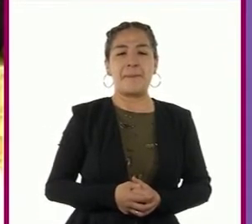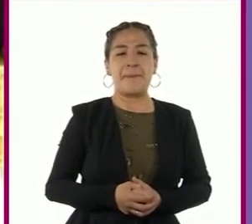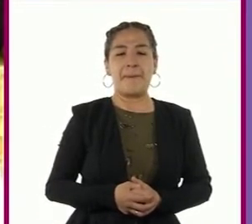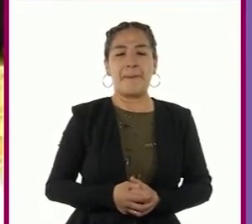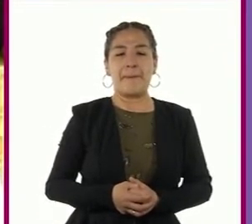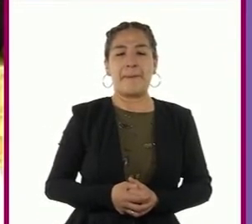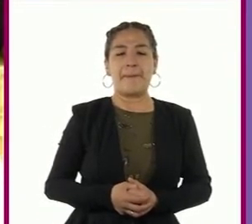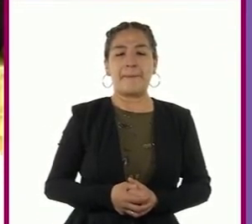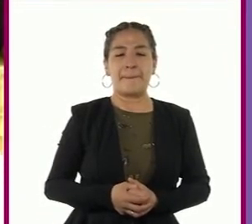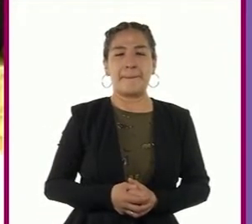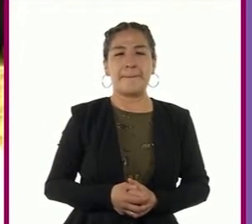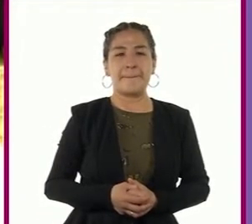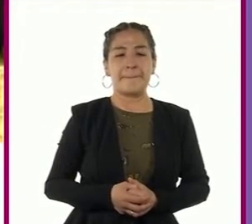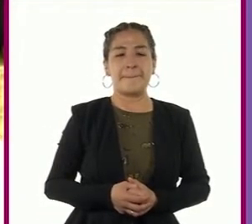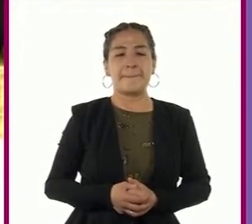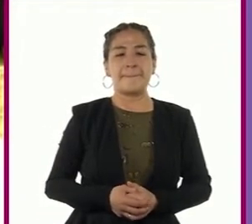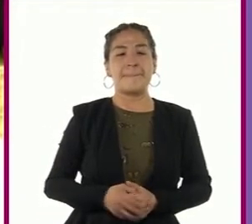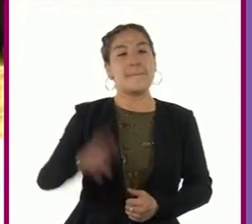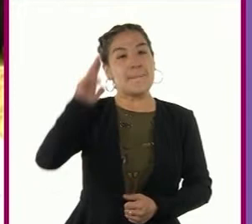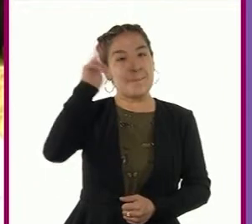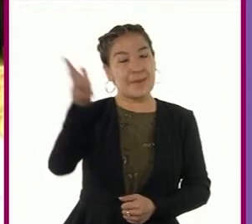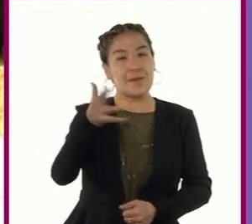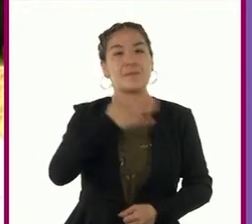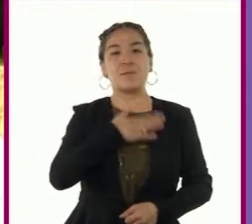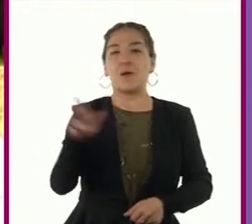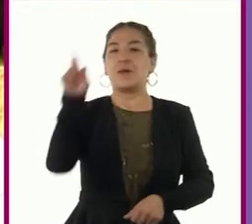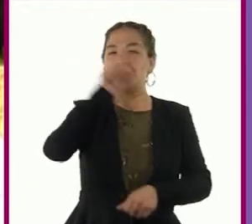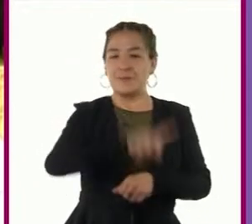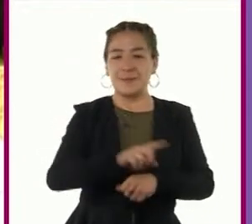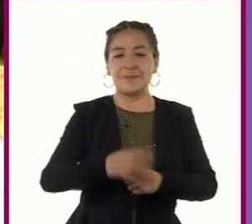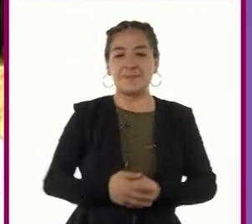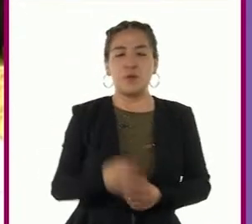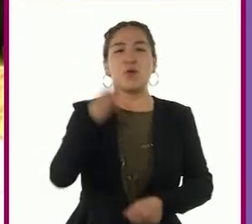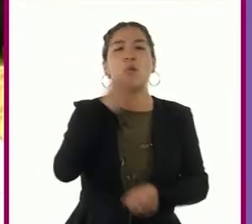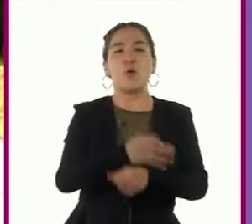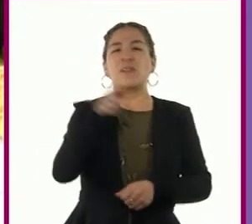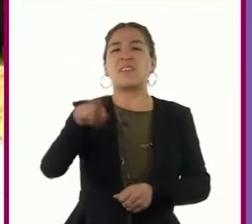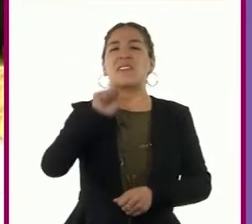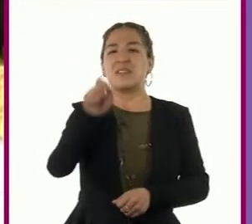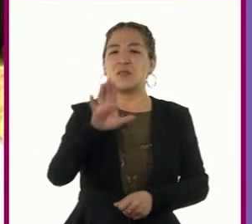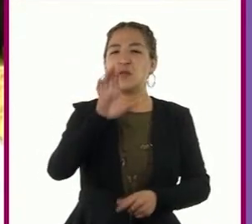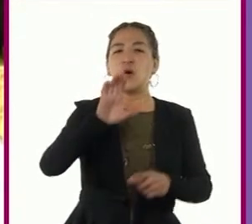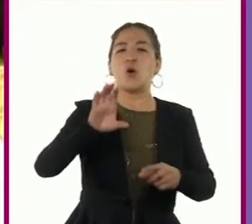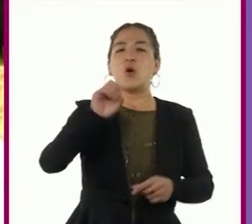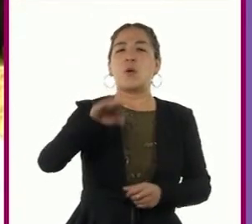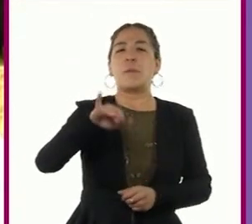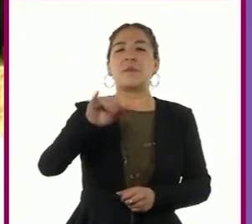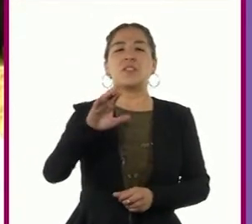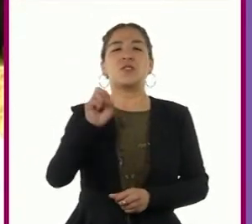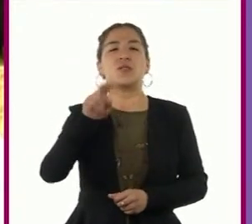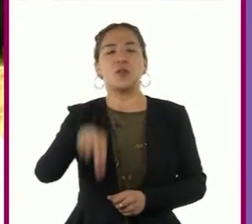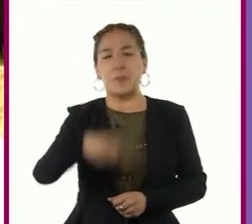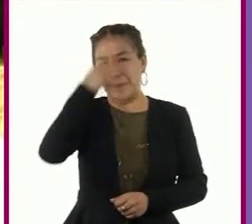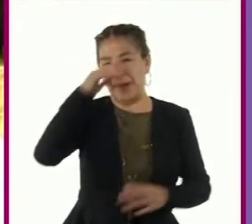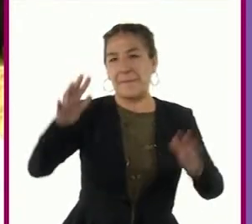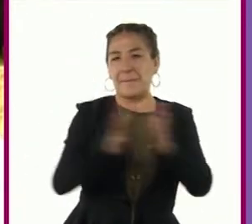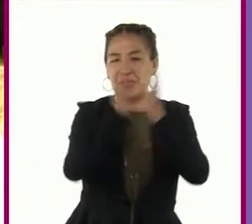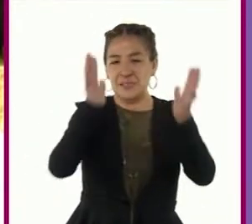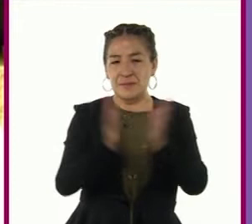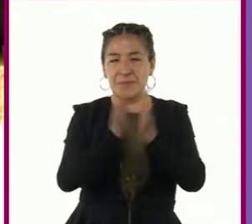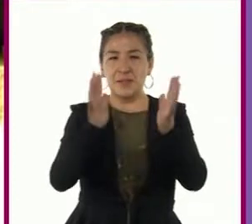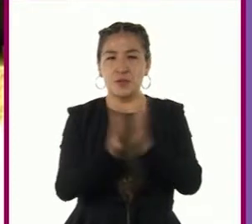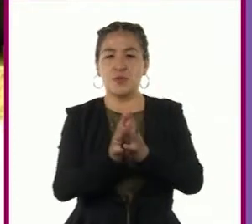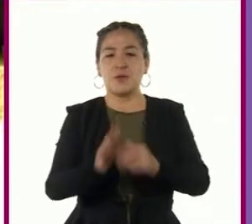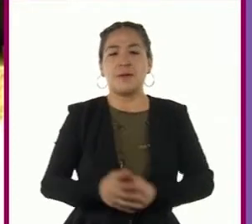¿Qué tal? Buenos días. En esta ocasión vamos a hablar de la Comisión de Participación Comunitaria. Estas